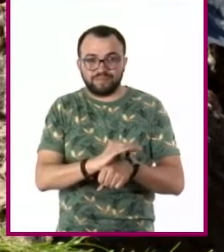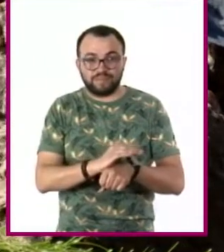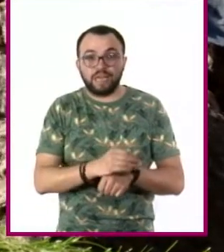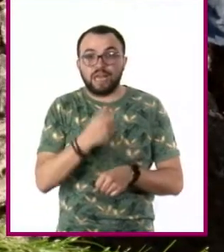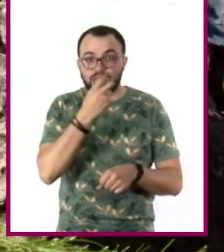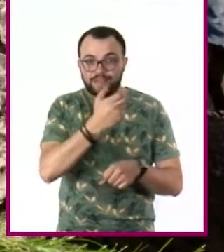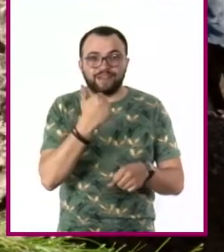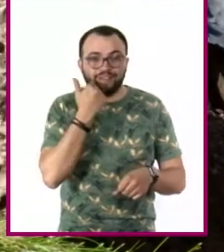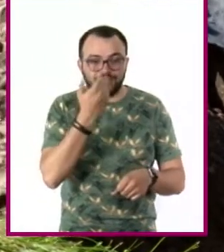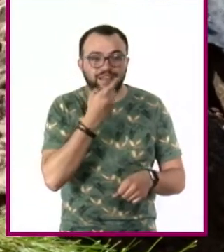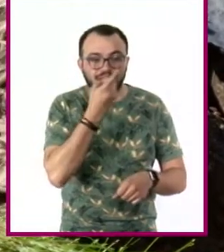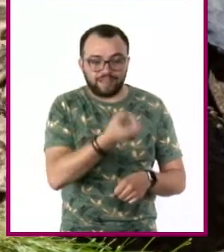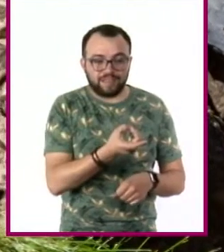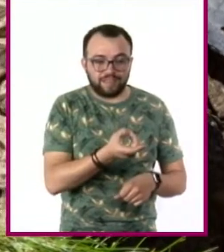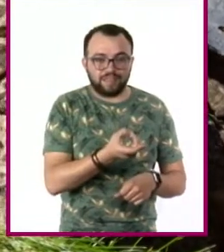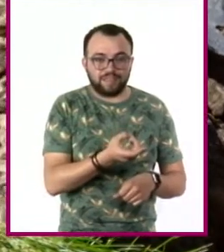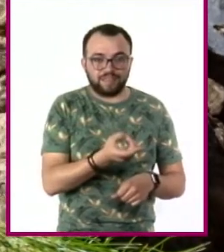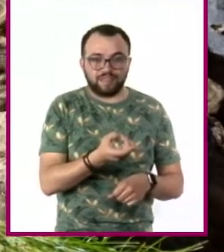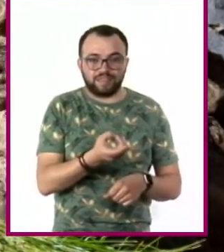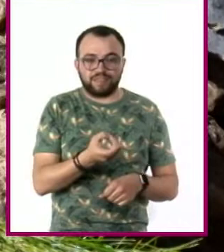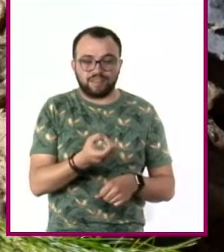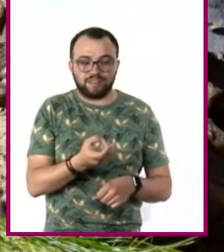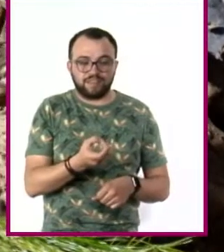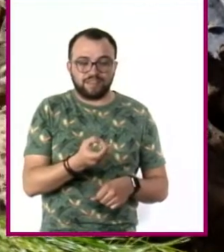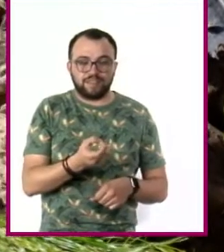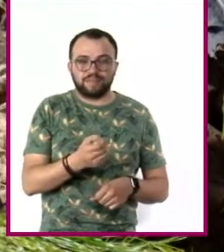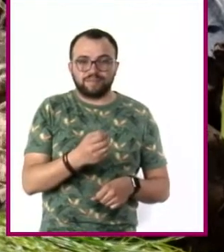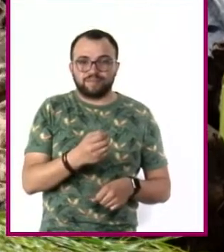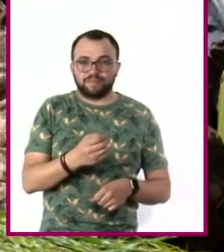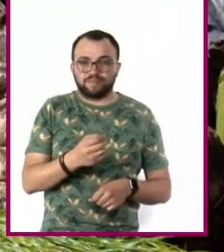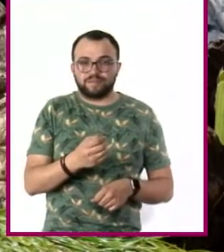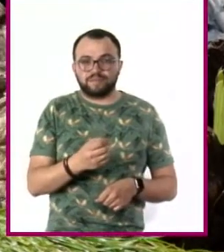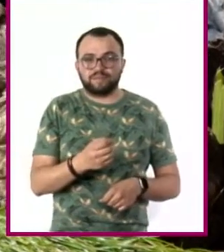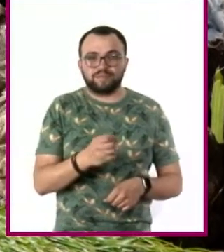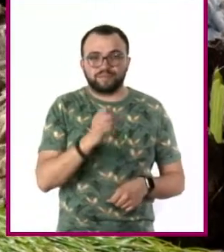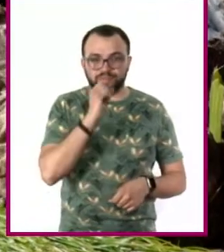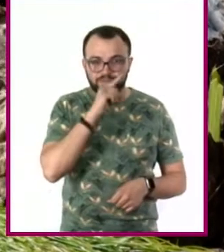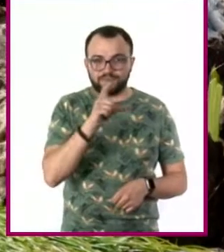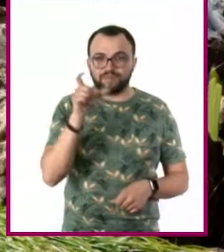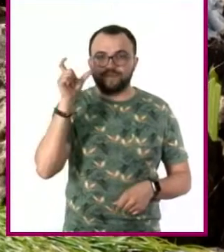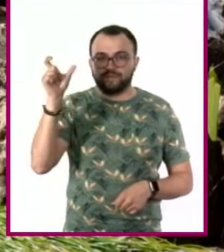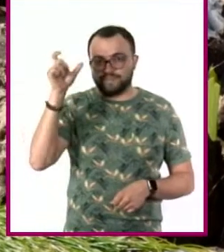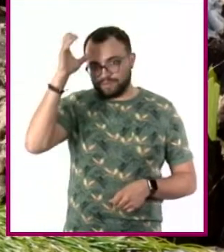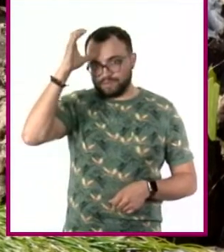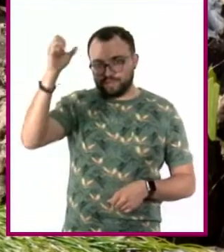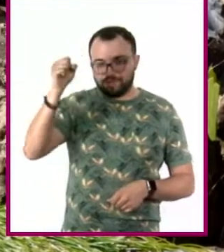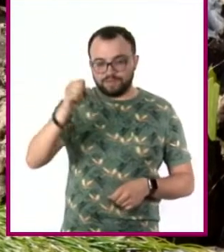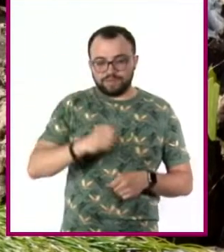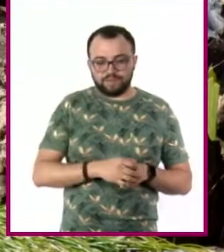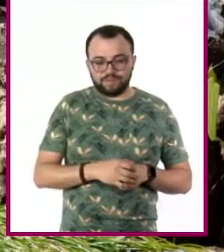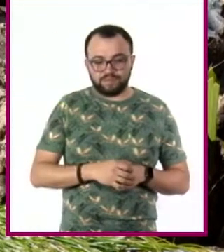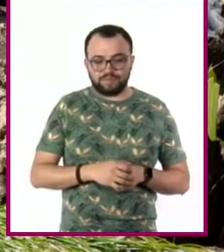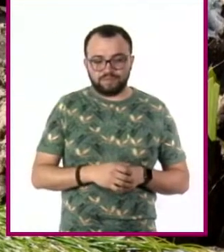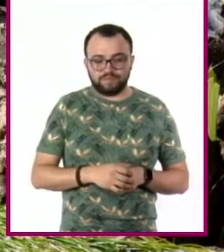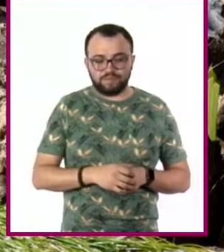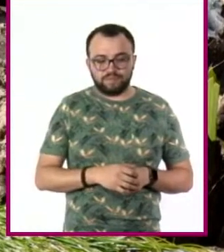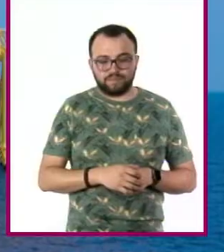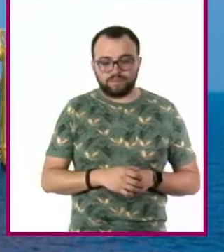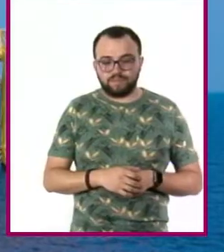Eso sería el pronunciamiento de este tipo de procesos. Entonces,